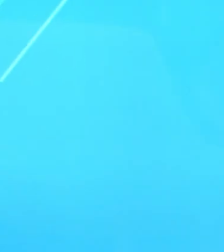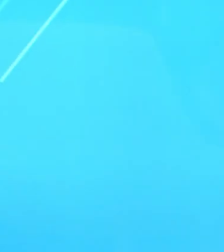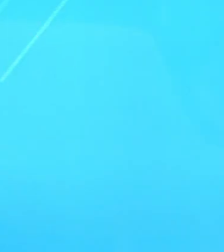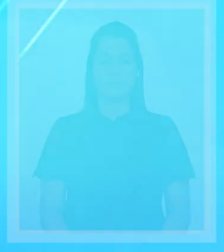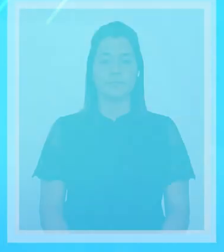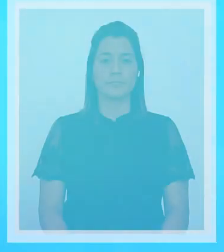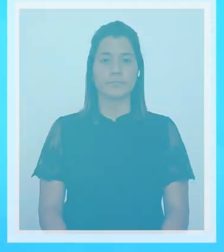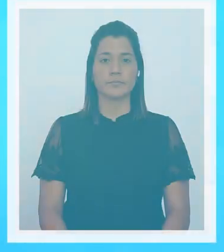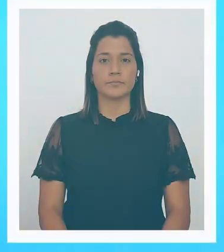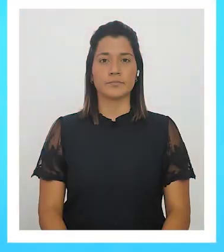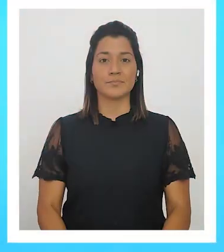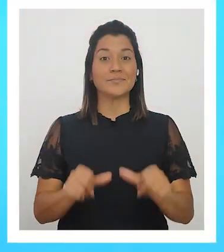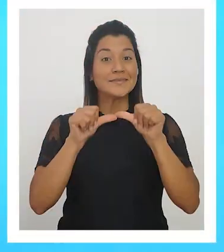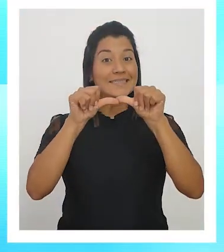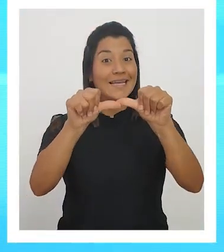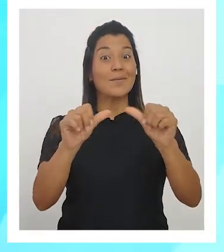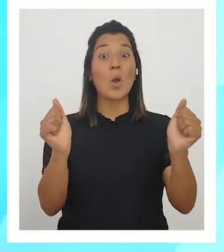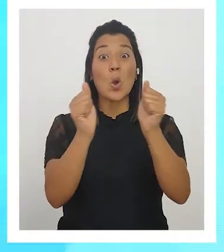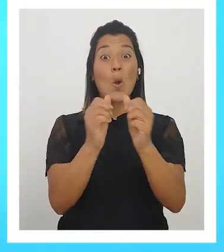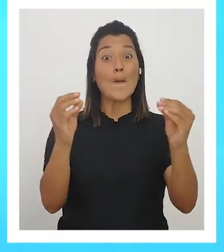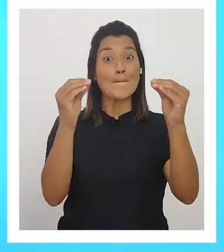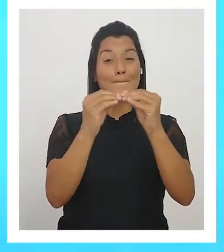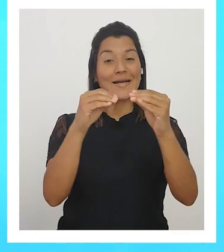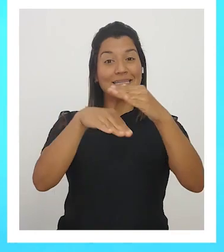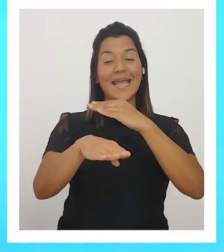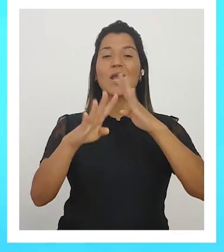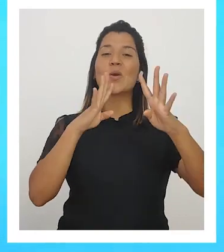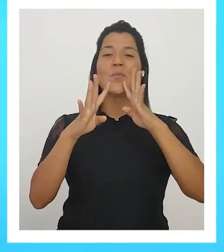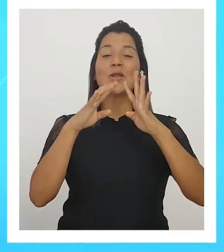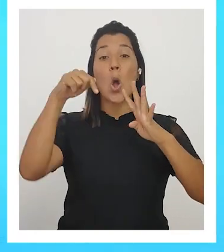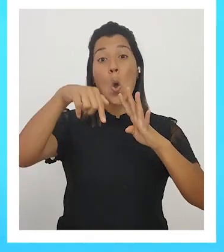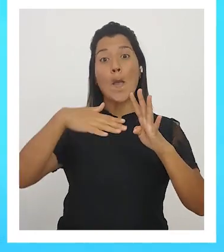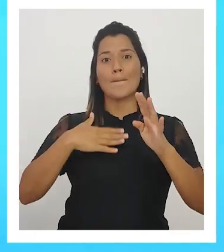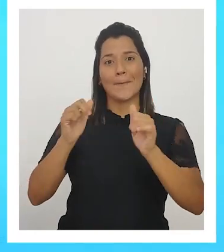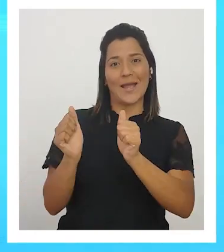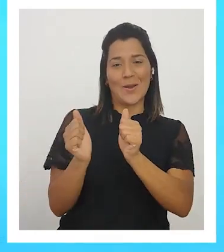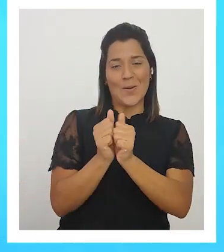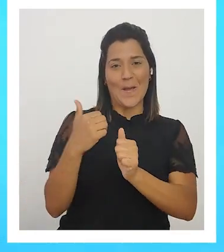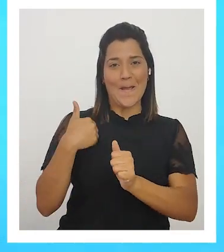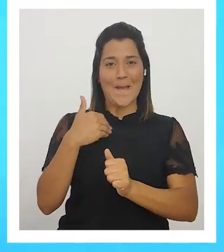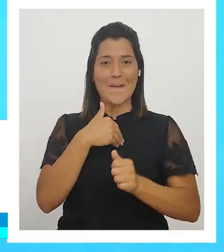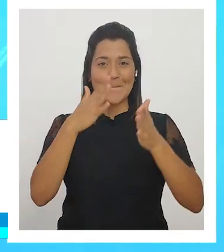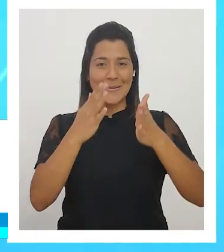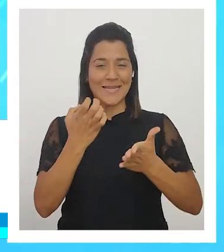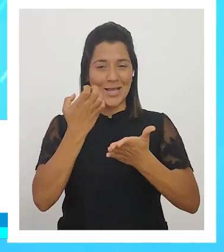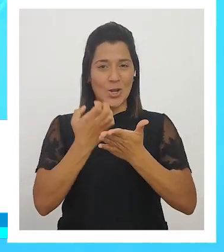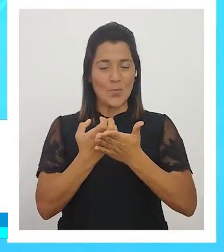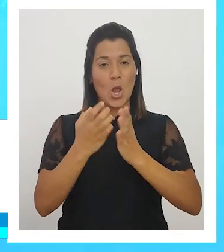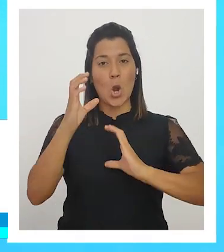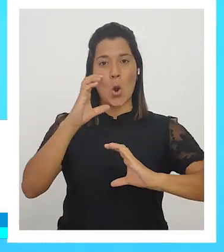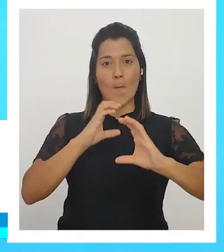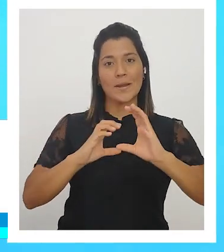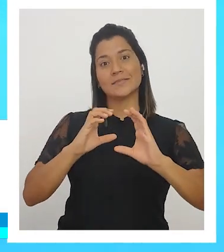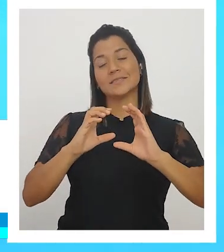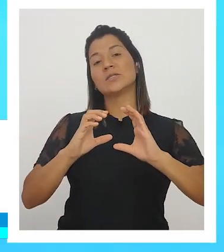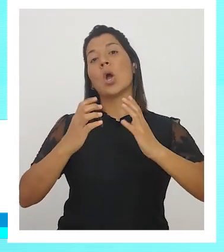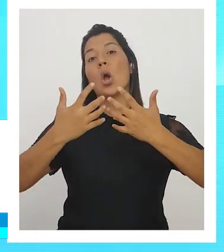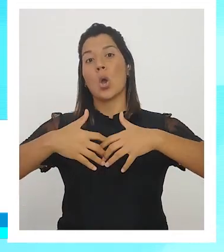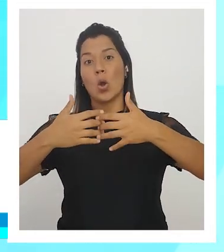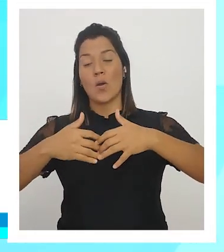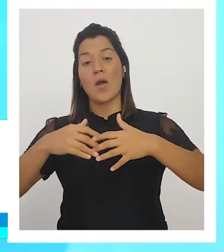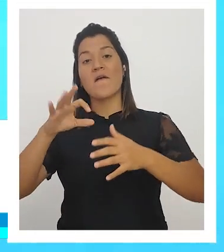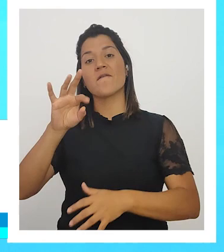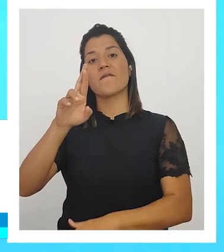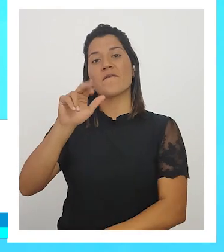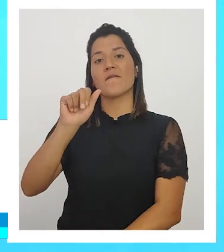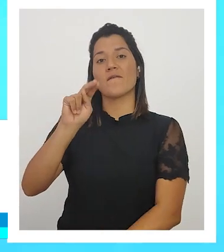Continuamos con más de Conversamos. Hoy nos acompaña el ministro de Economía, Industria y Comercio, don Francisco Gamboa, para hablar sobre